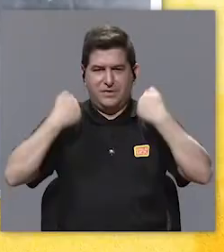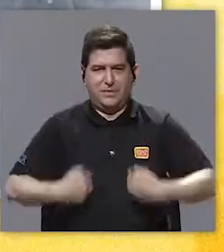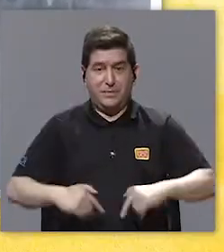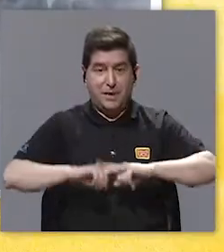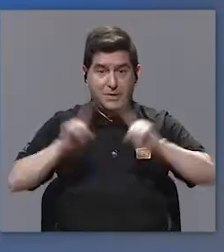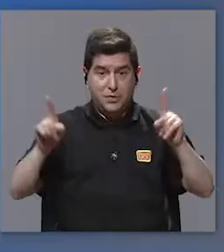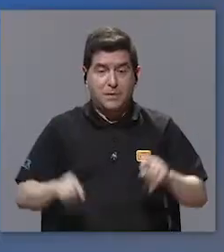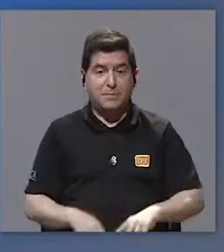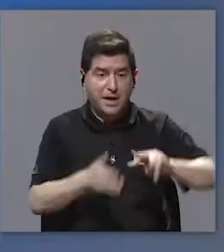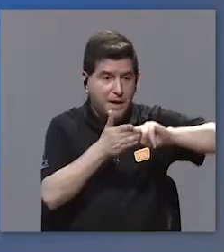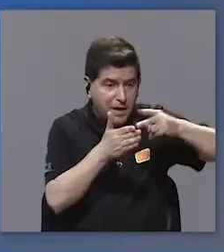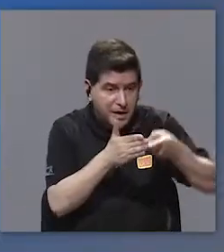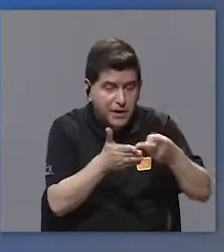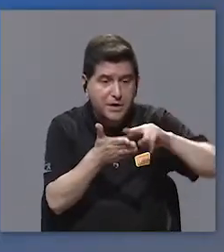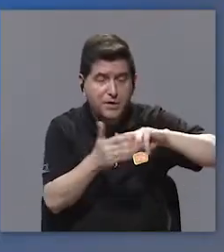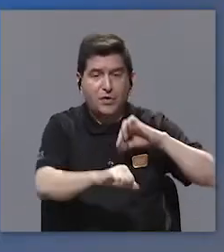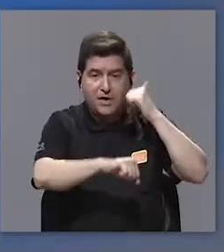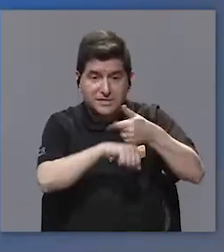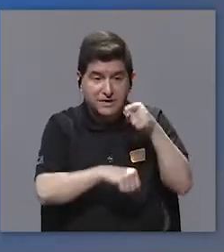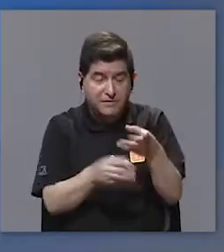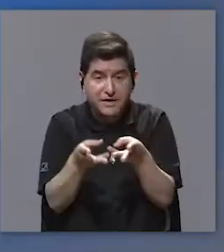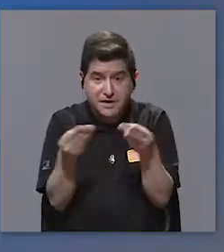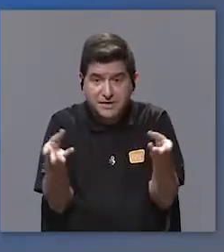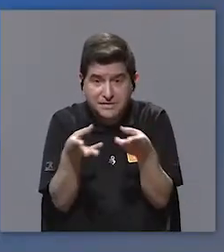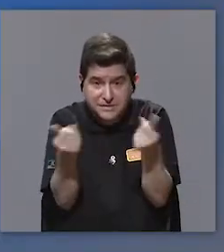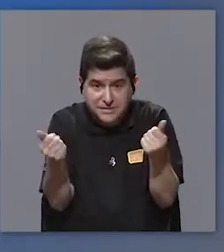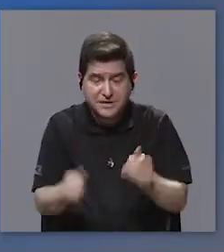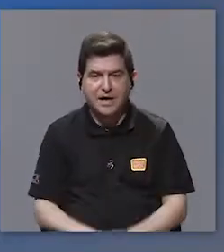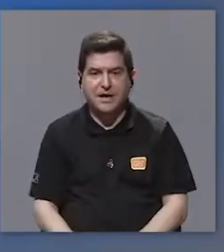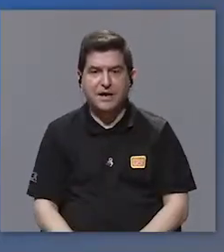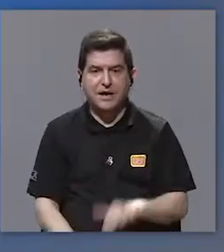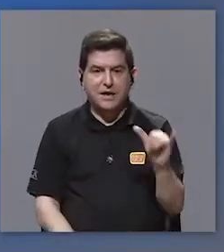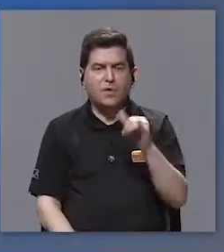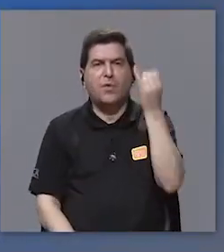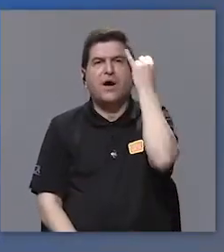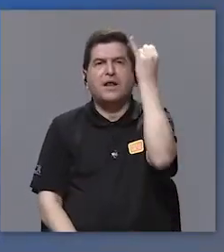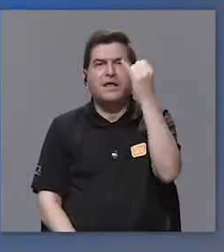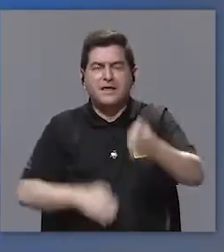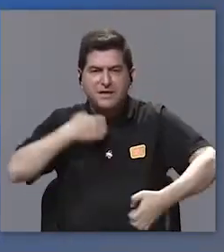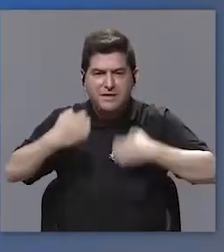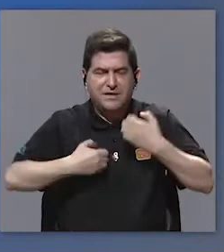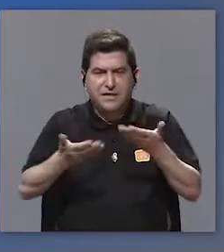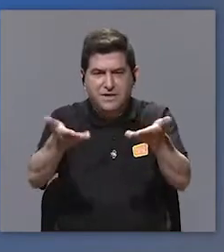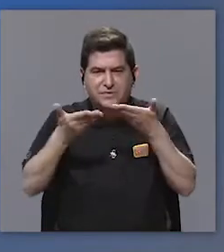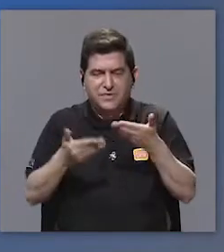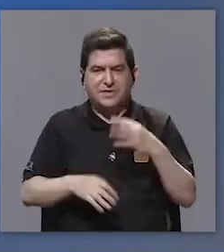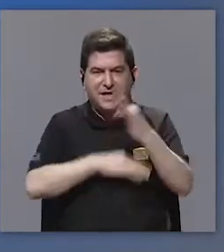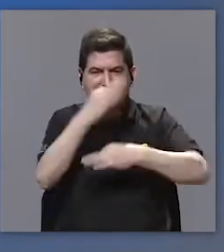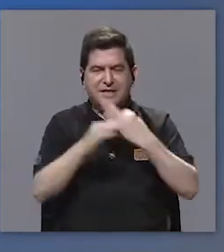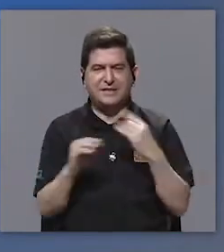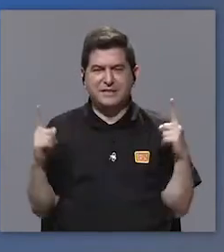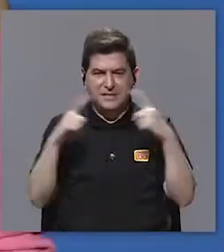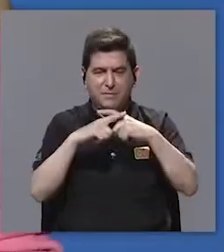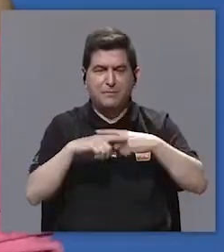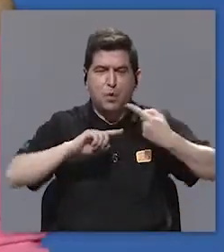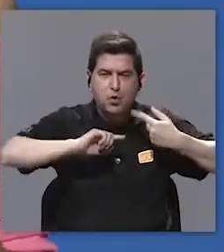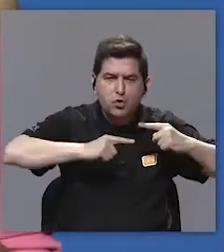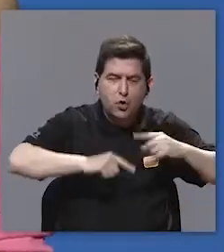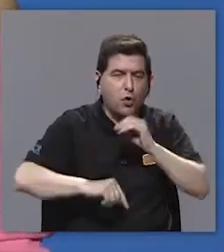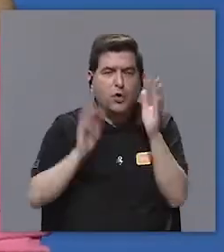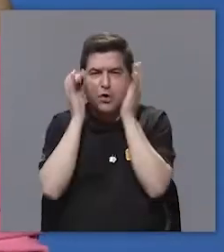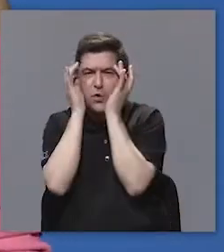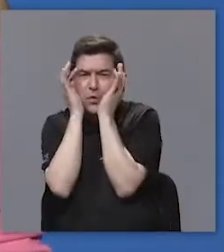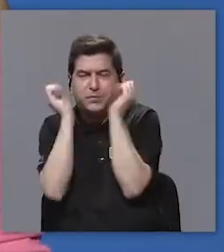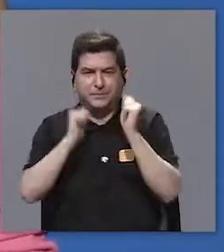humanos pero que nace de los significados que asignamos a tales productos y que nos generan ideas y emociones completas como